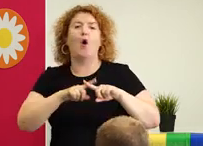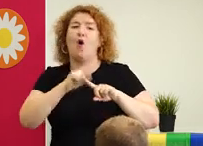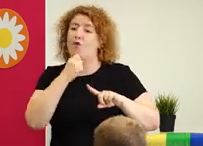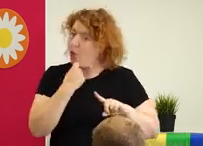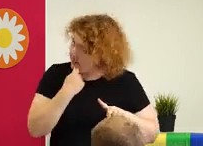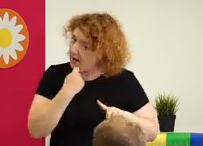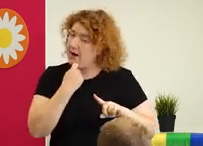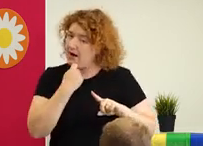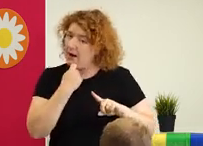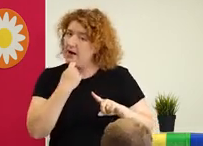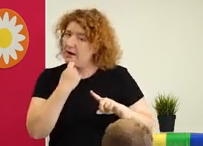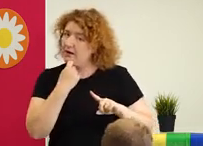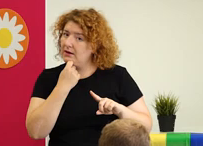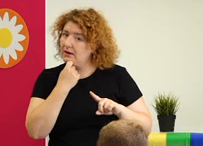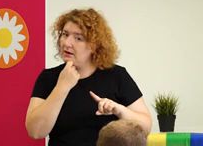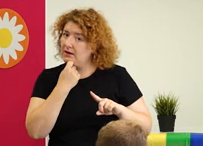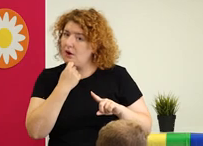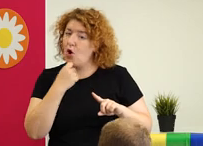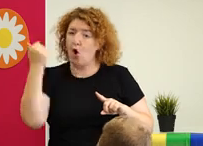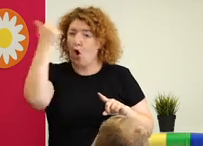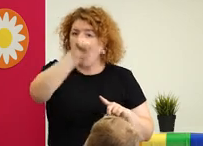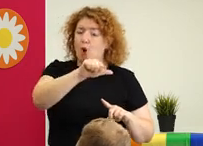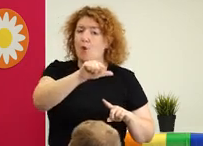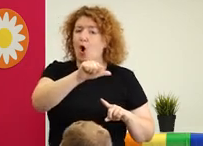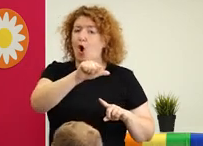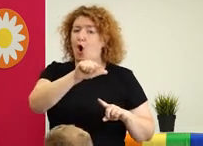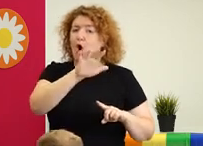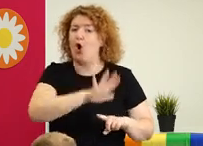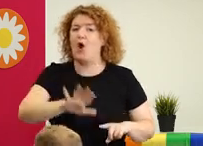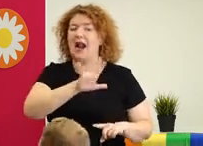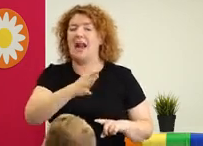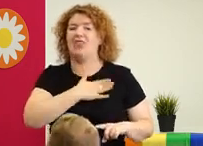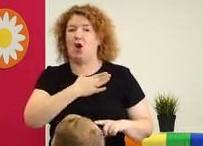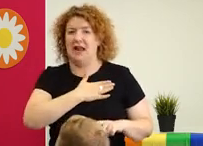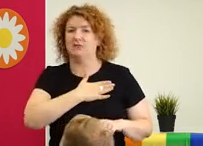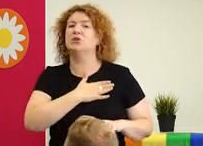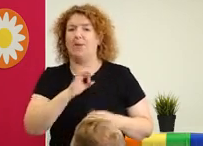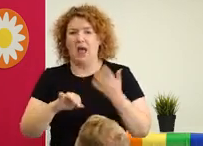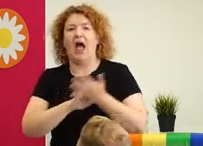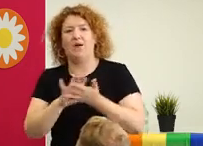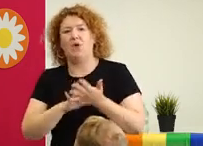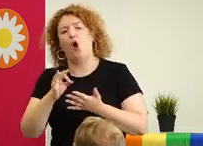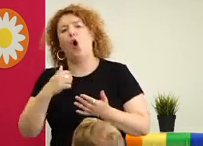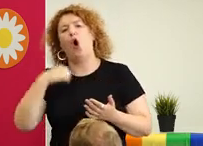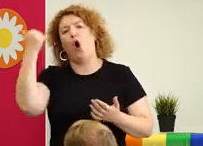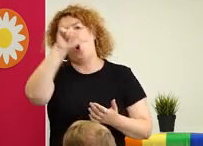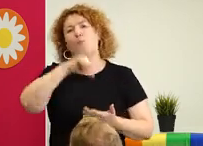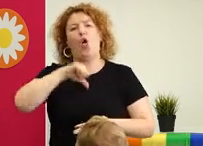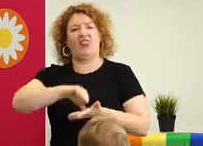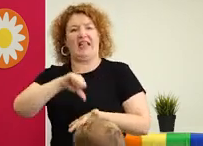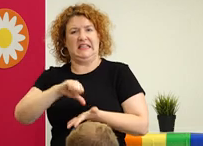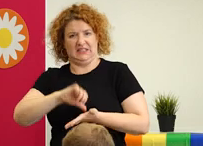si bien hablamos de un nacional, de un homonacionalismo, también se puede hablar de un